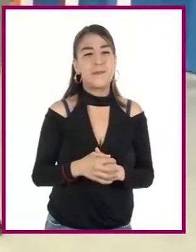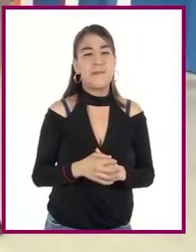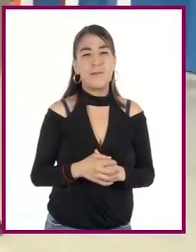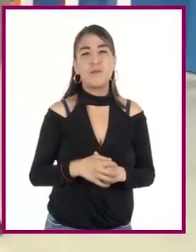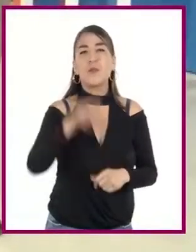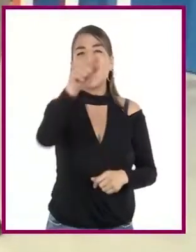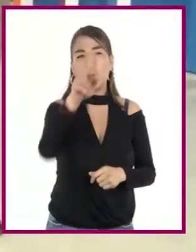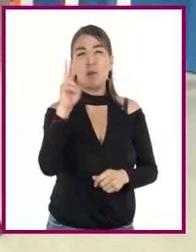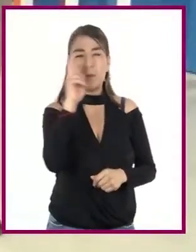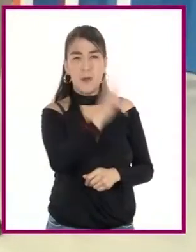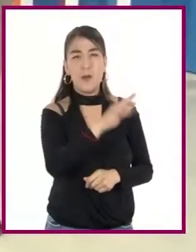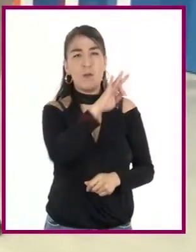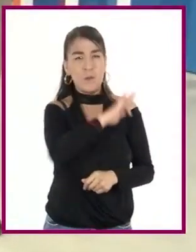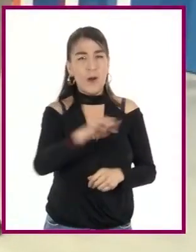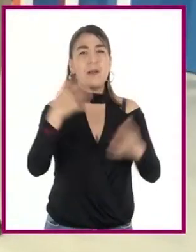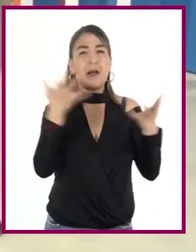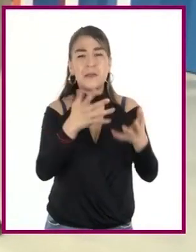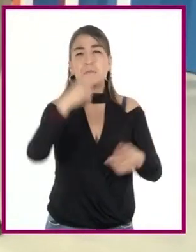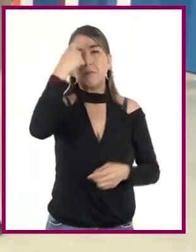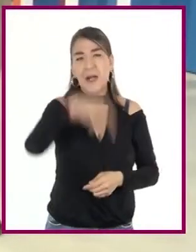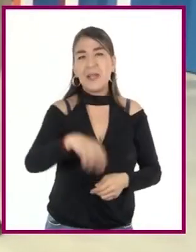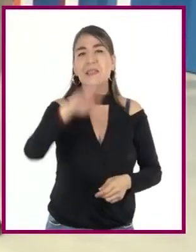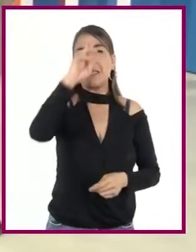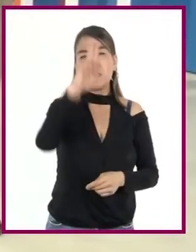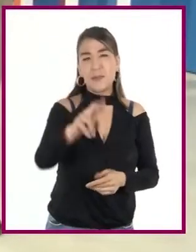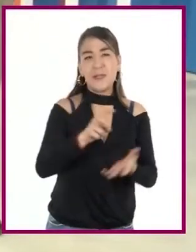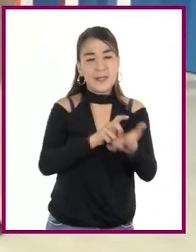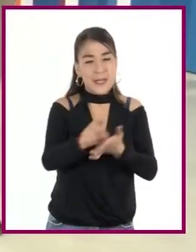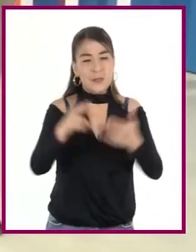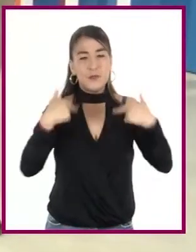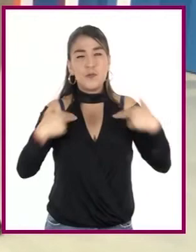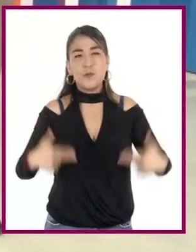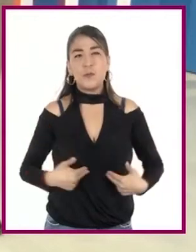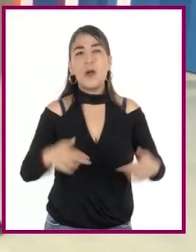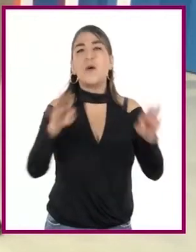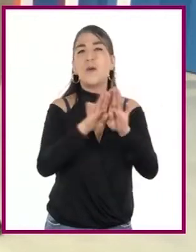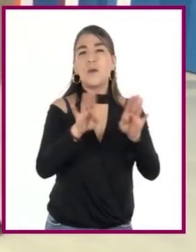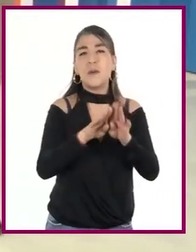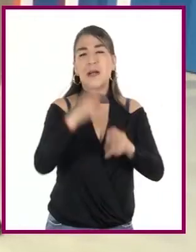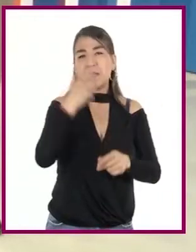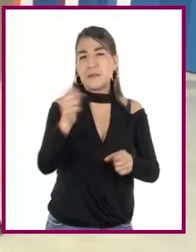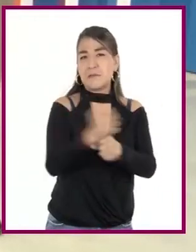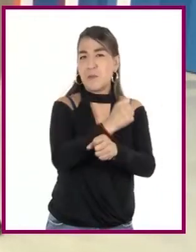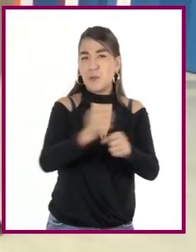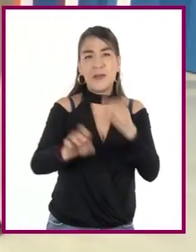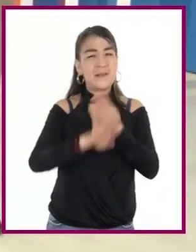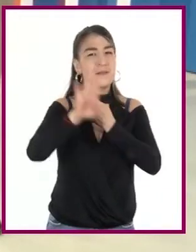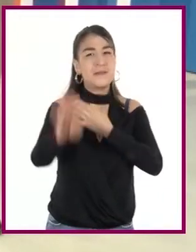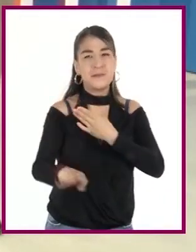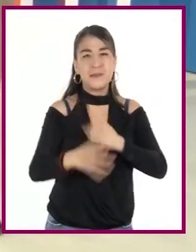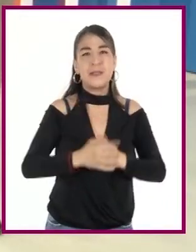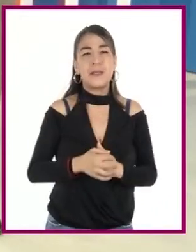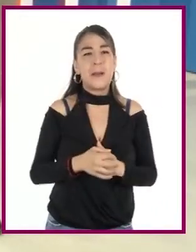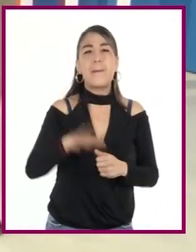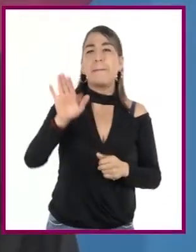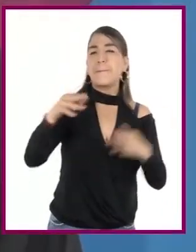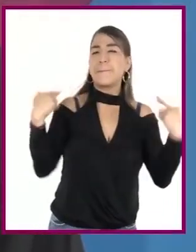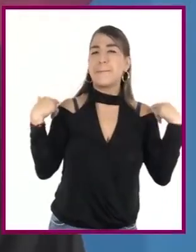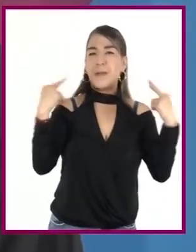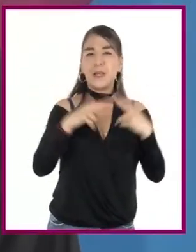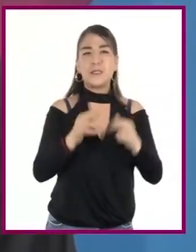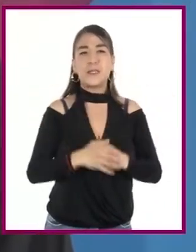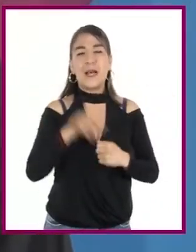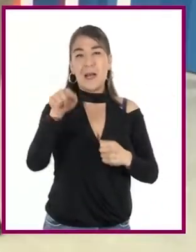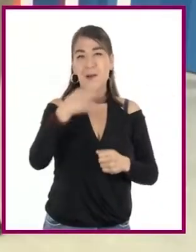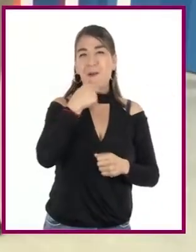Coinciden en que se puede promover el respeto a los derechos humanos mediante la no violencia. Maestro,